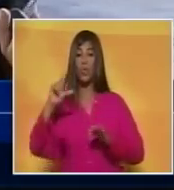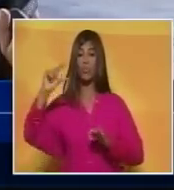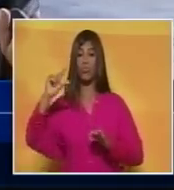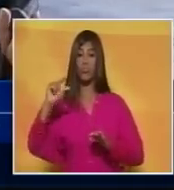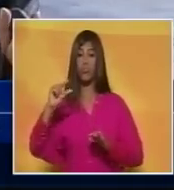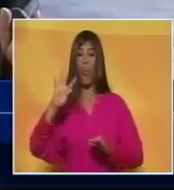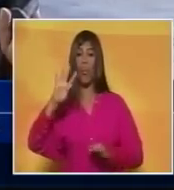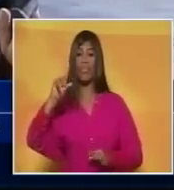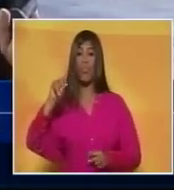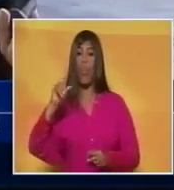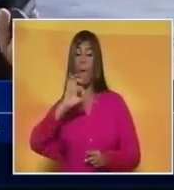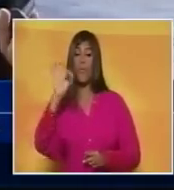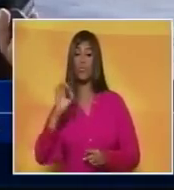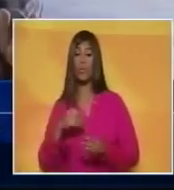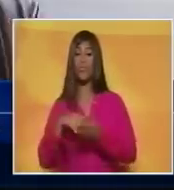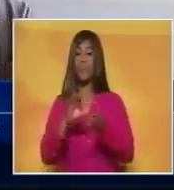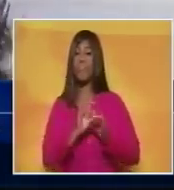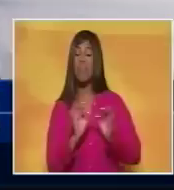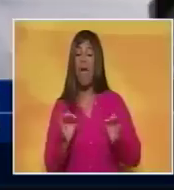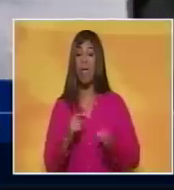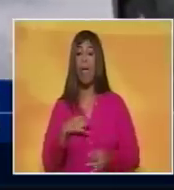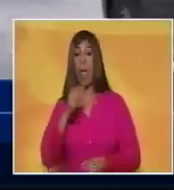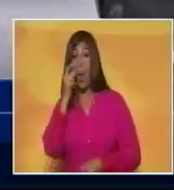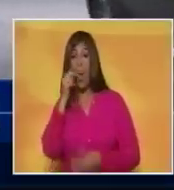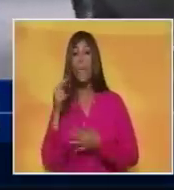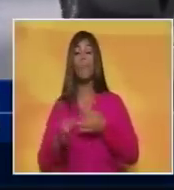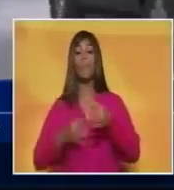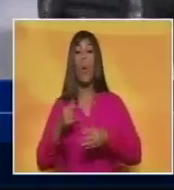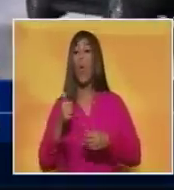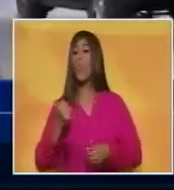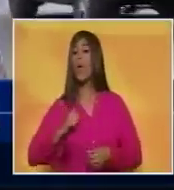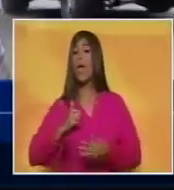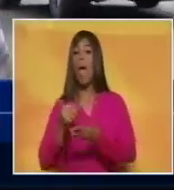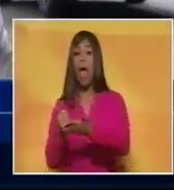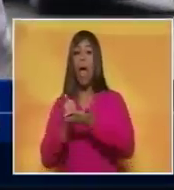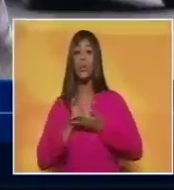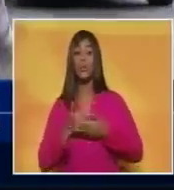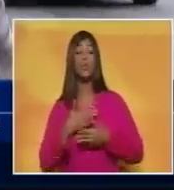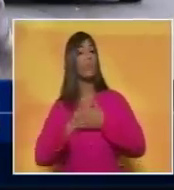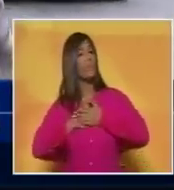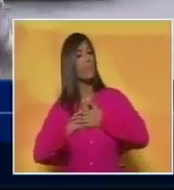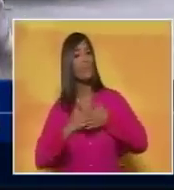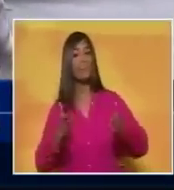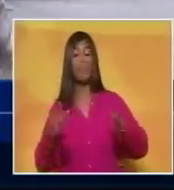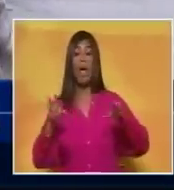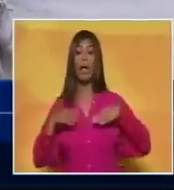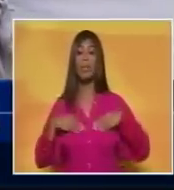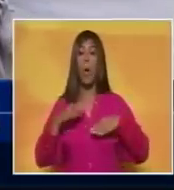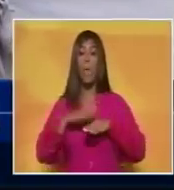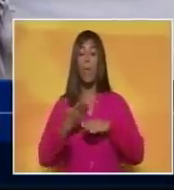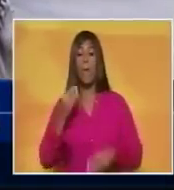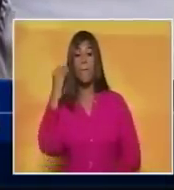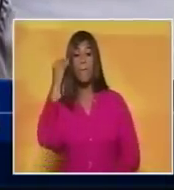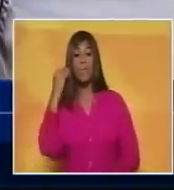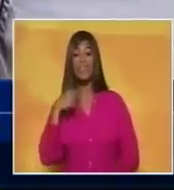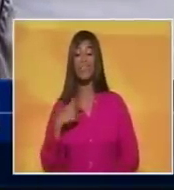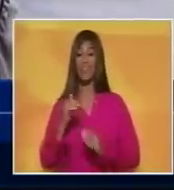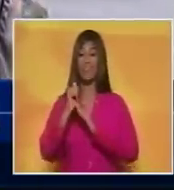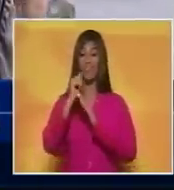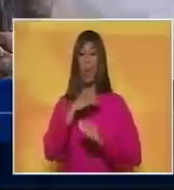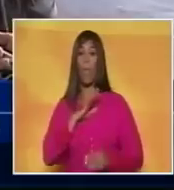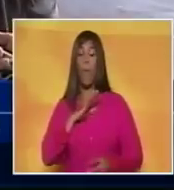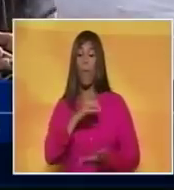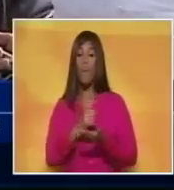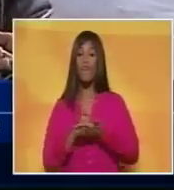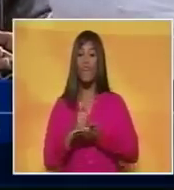medicamentos. Ceballos expresó que cualquier ayuda que llegue a Venezuela bienvenida será, porque a juicio del presidente del gremio